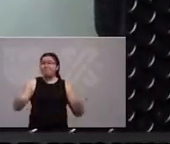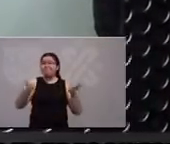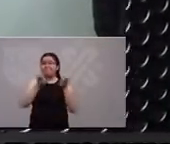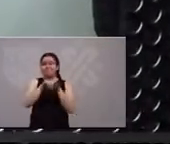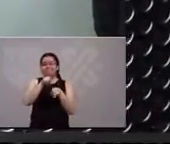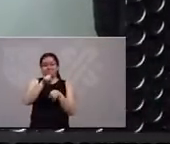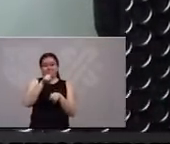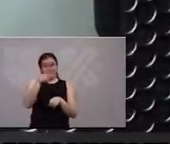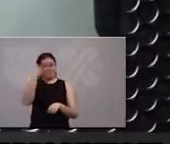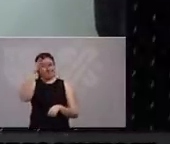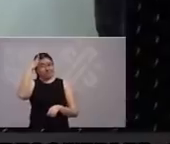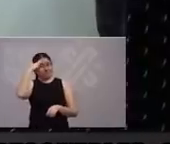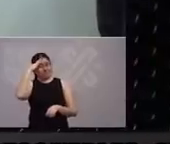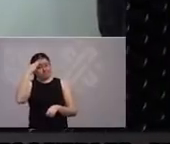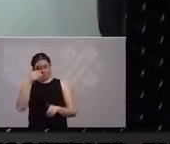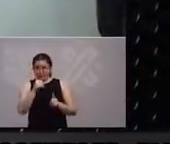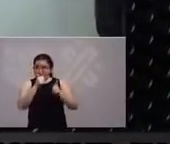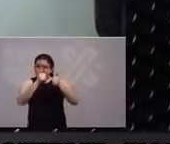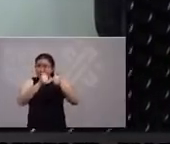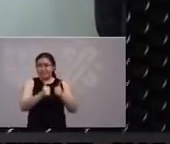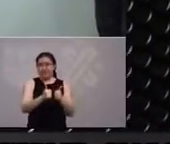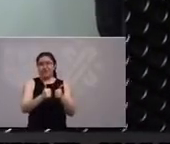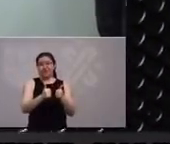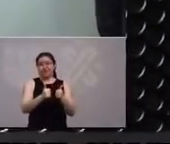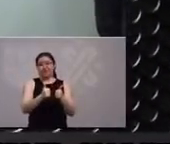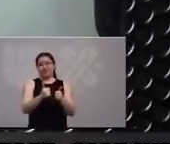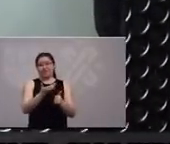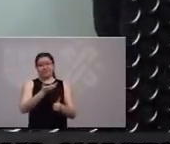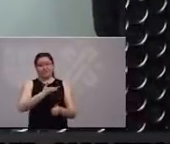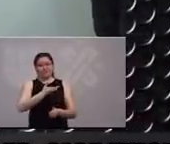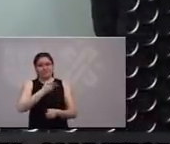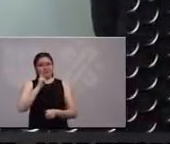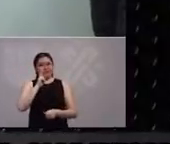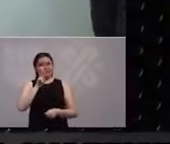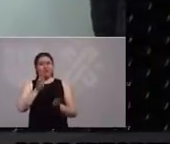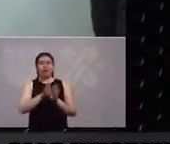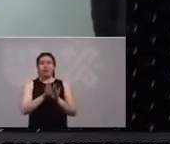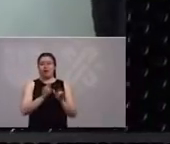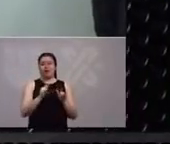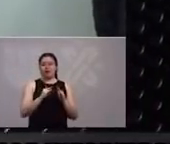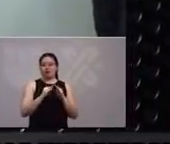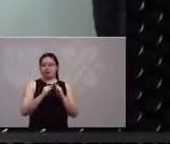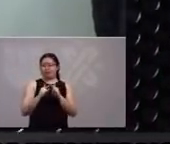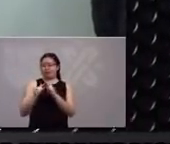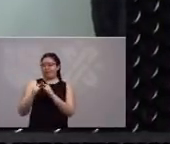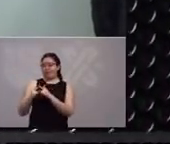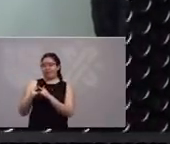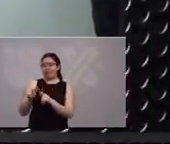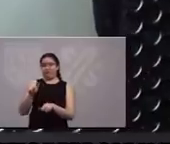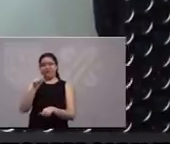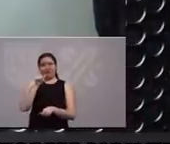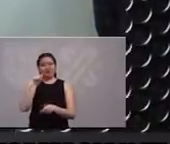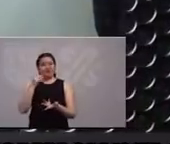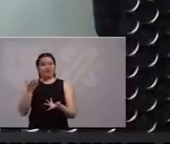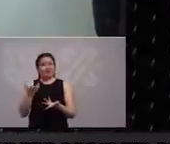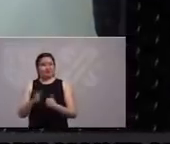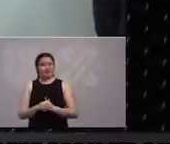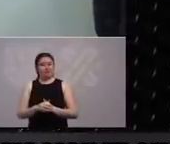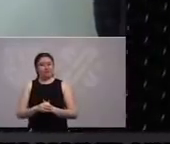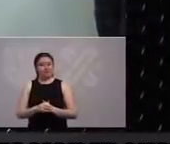estas movilizaciones pues se queden en el Zócalo. Ya vimos cómo están las casas de campaña, ayer se volaban todas con el viento.